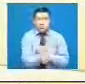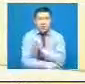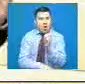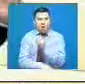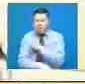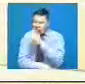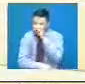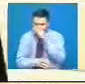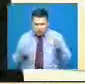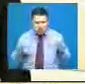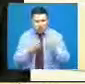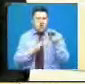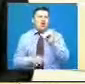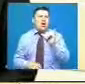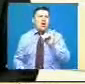Haga de cuenta